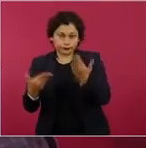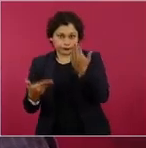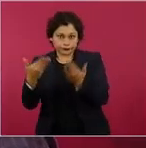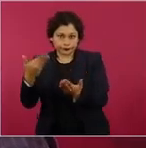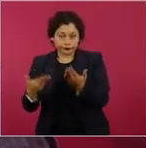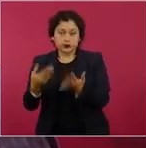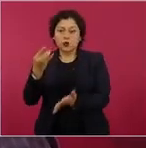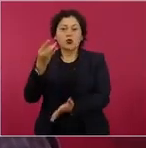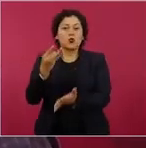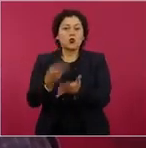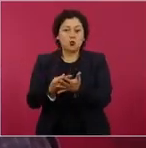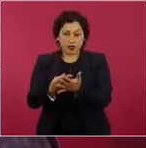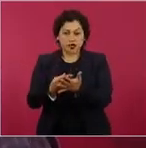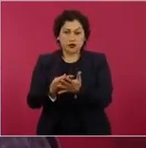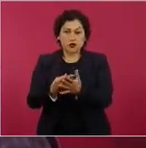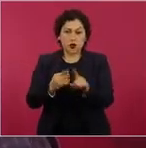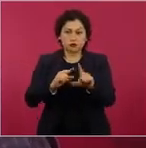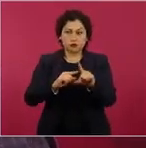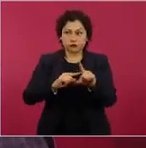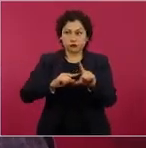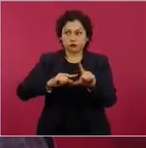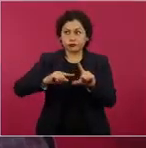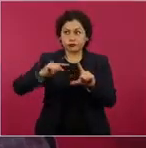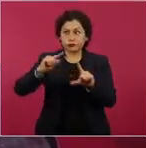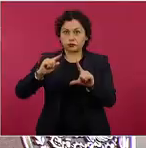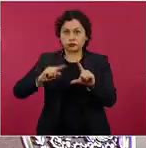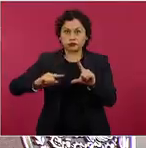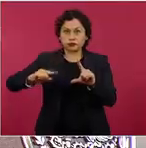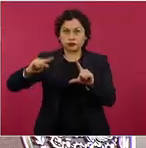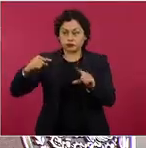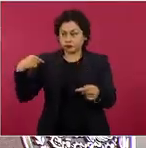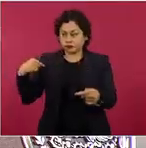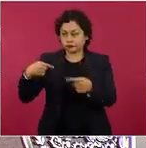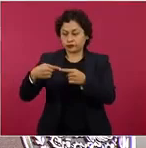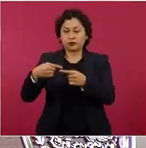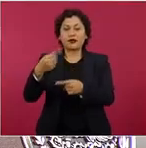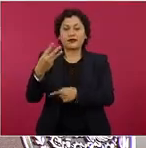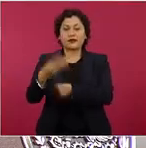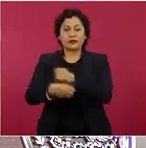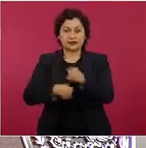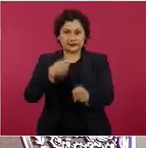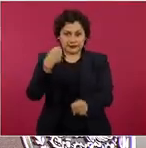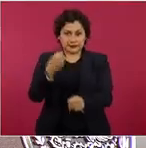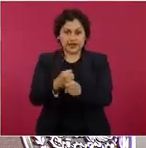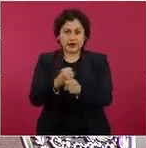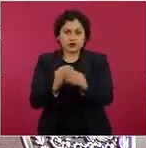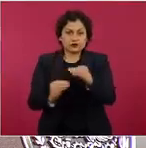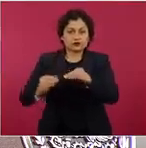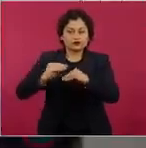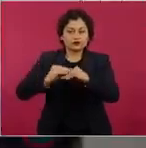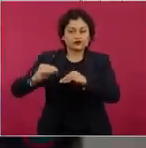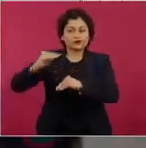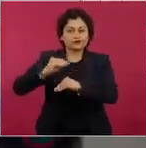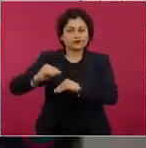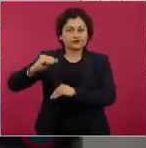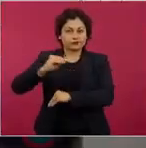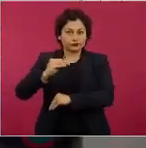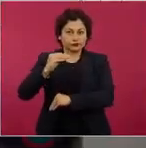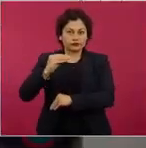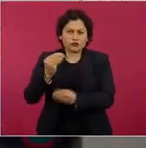la inflación promedio de estos tres años. Por eso no es mucho el aumento y lo pueden